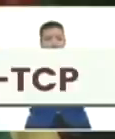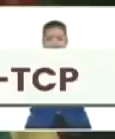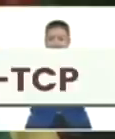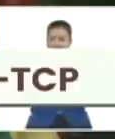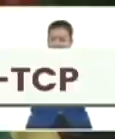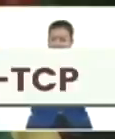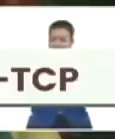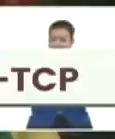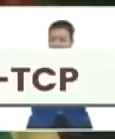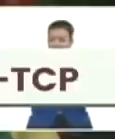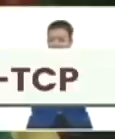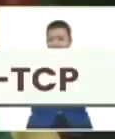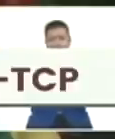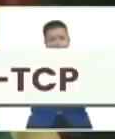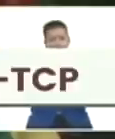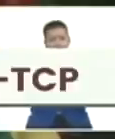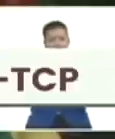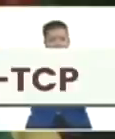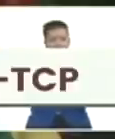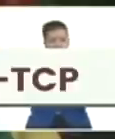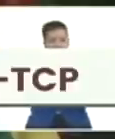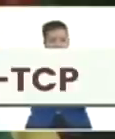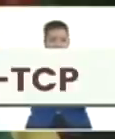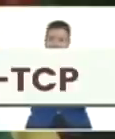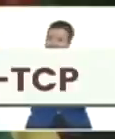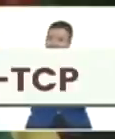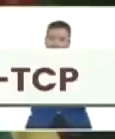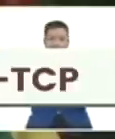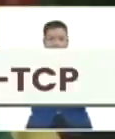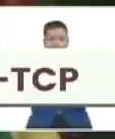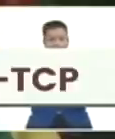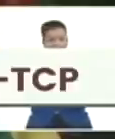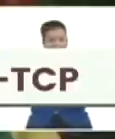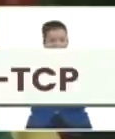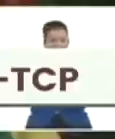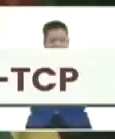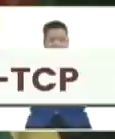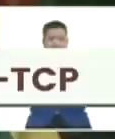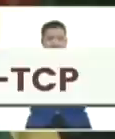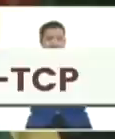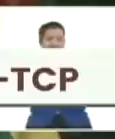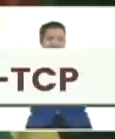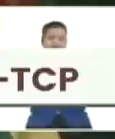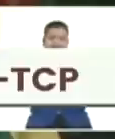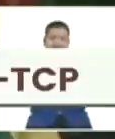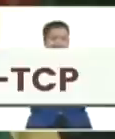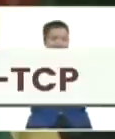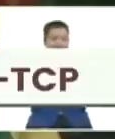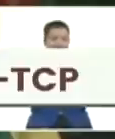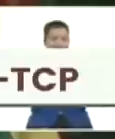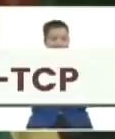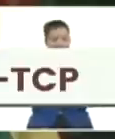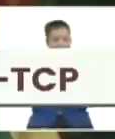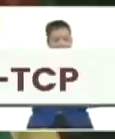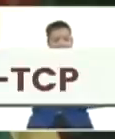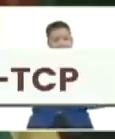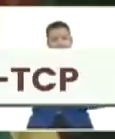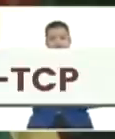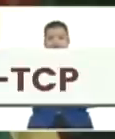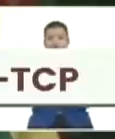colonias donde instalar bases militares y como tablero de ensayos de antiguas y nuevas formas de golpes de Estado